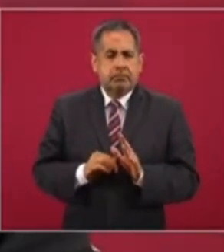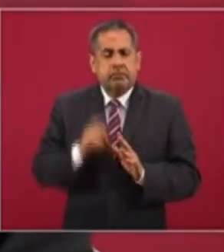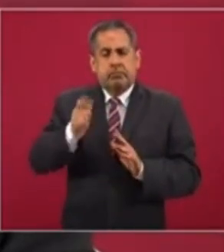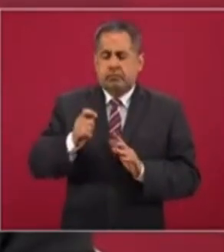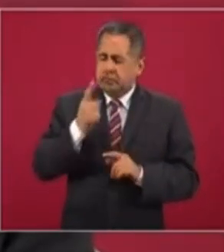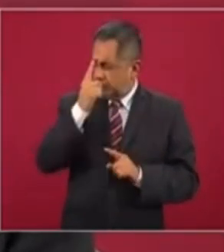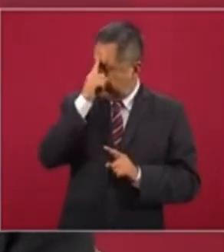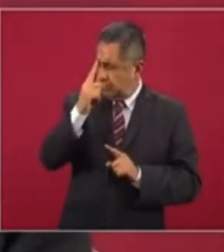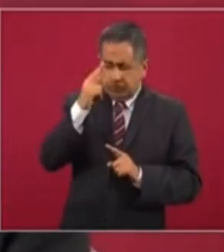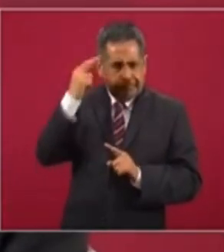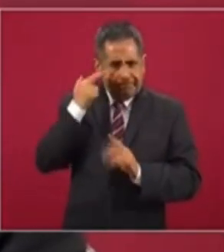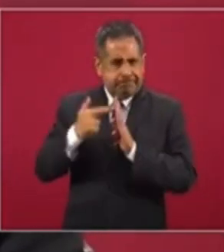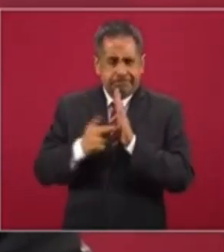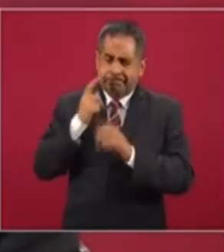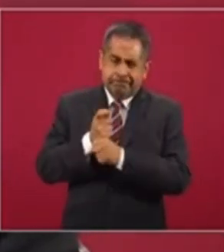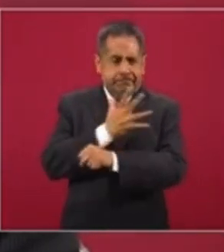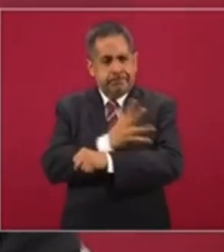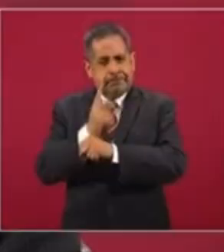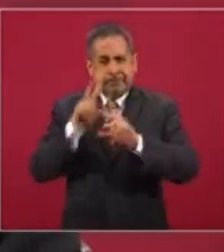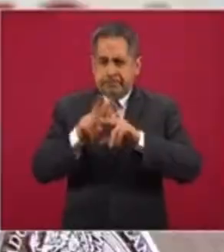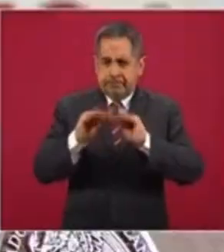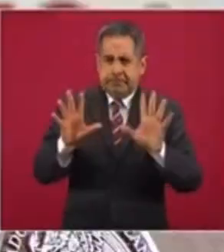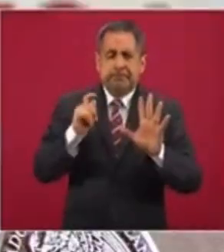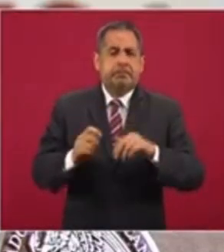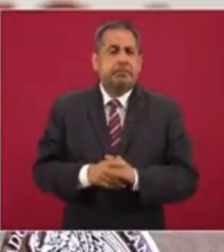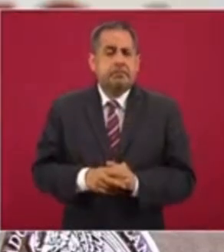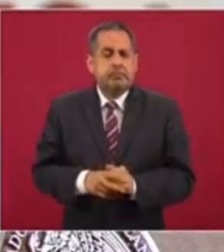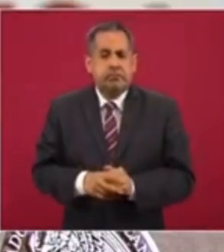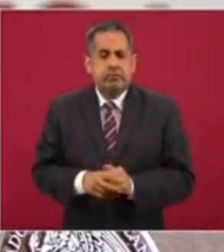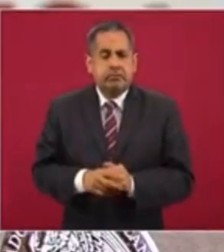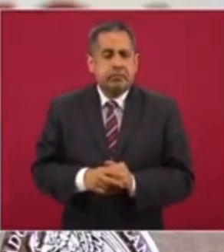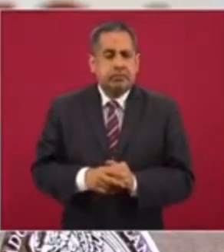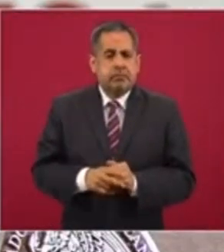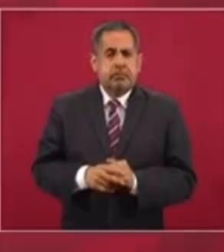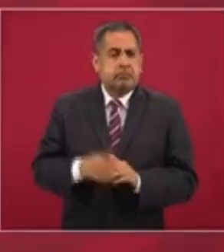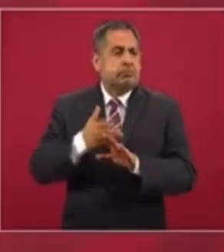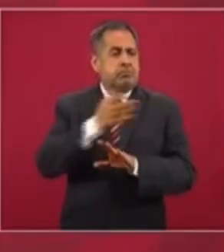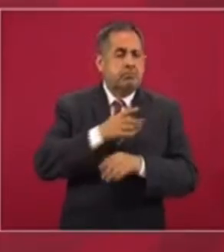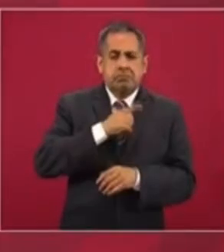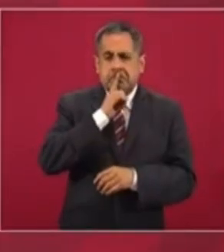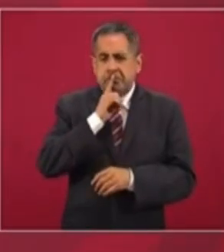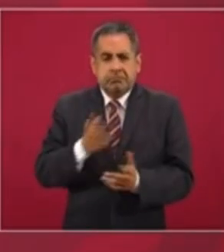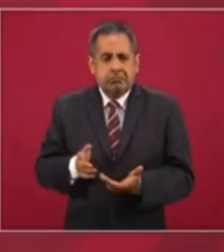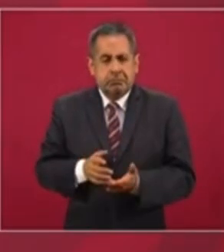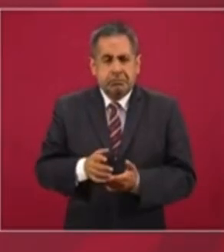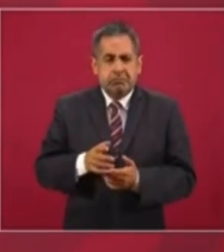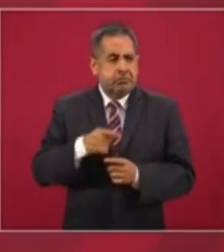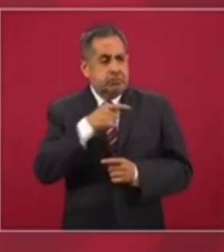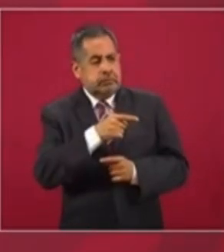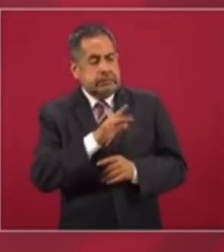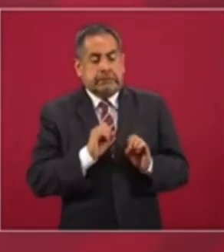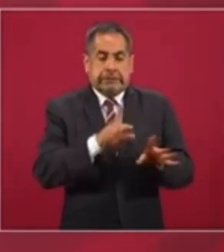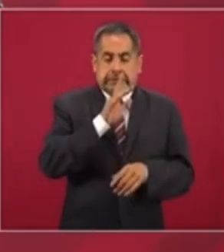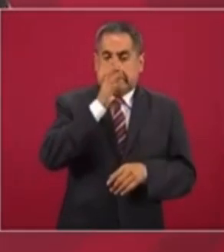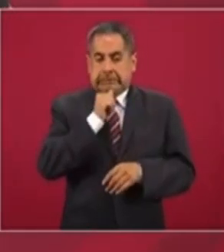que es la regla de oro de la democracia. Antes no se podía tocar al